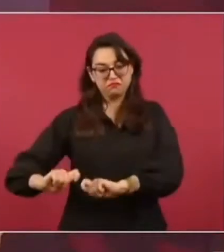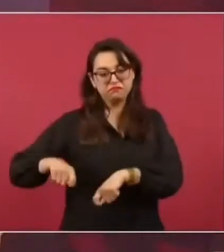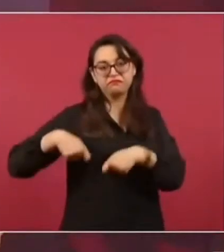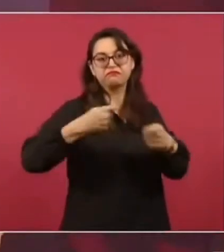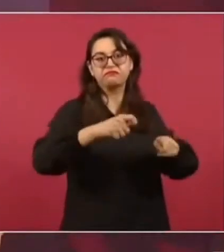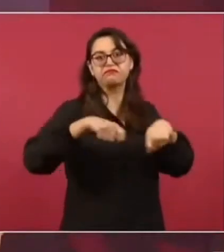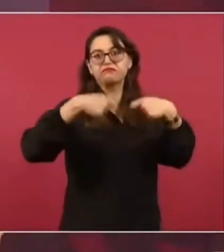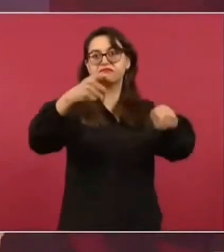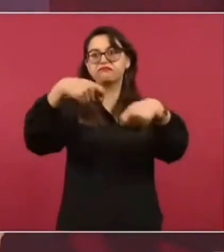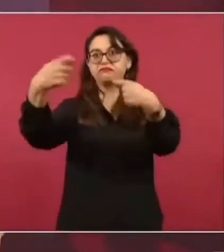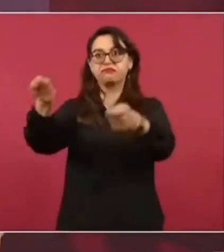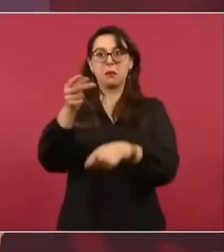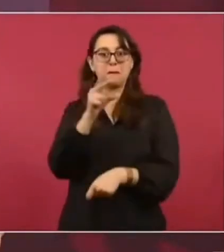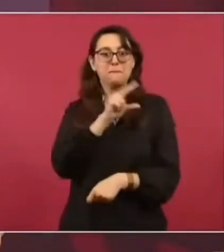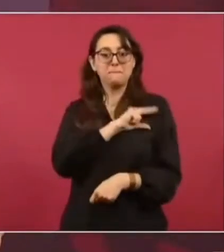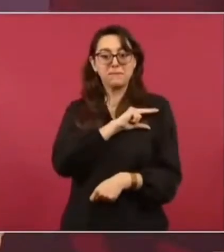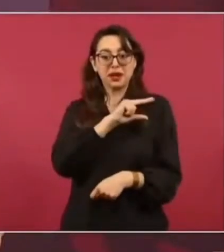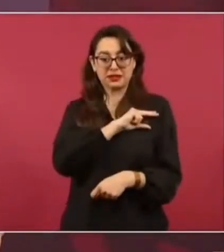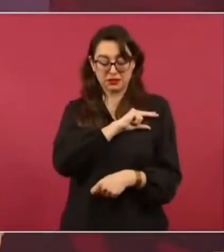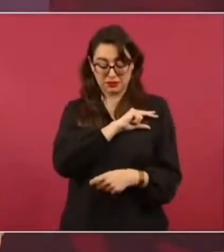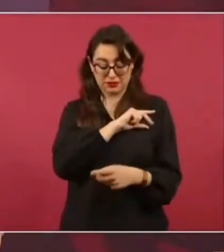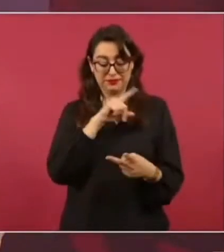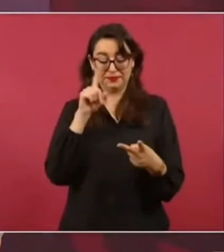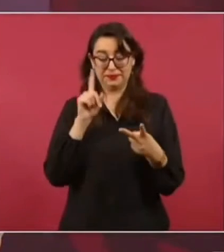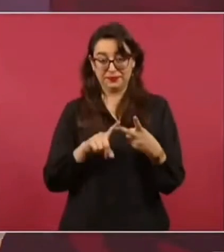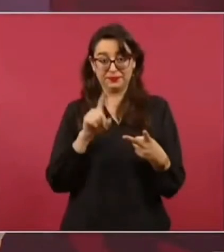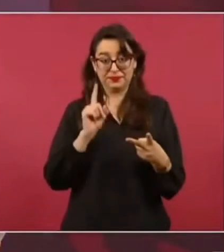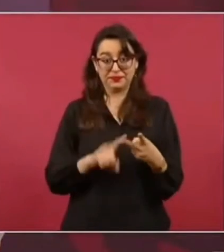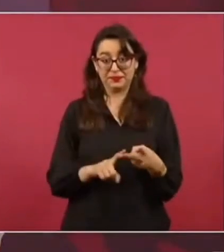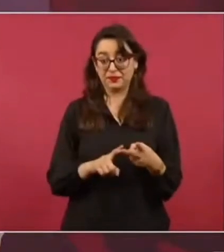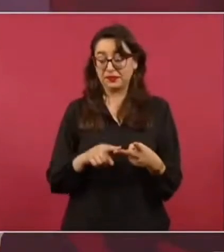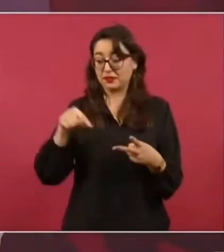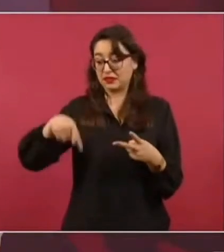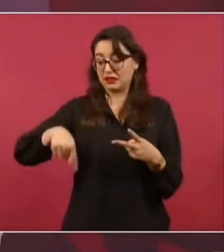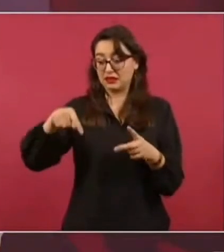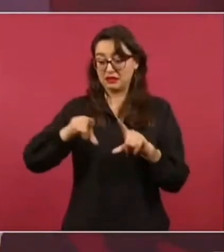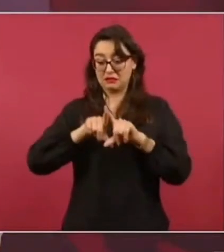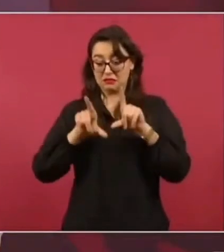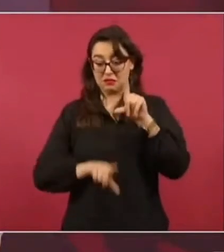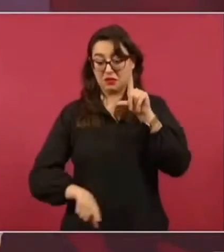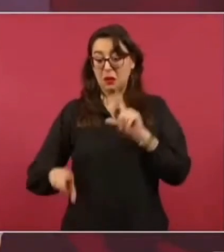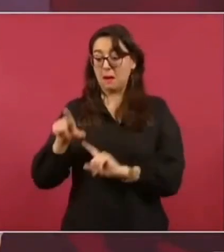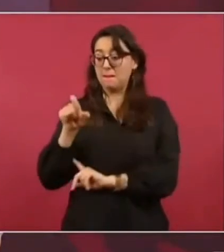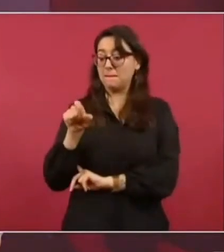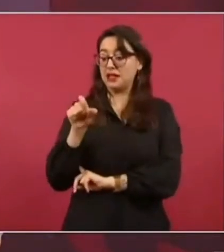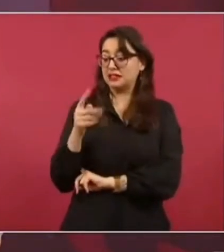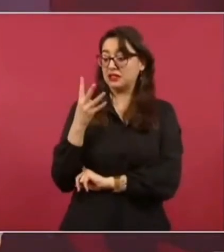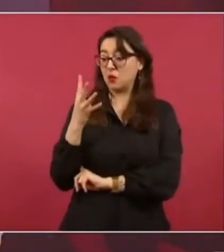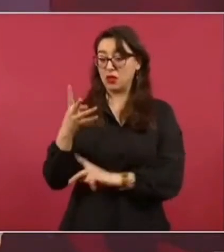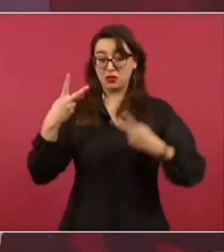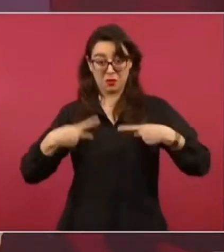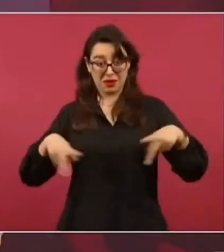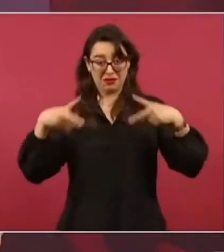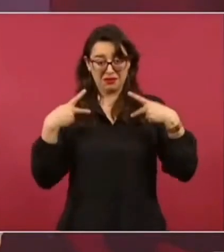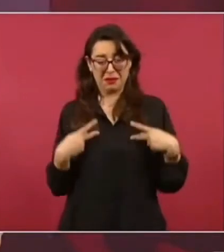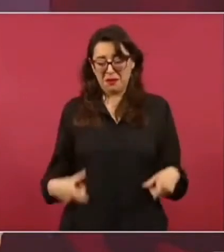México, al término de su mandato, deja 24 multimillonarios.